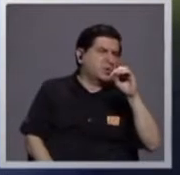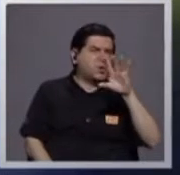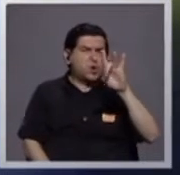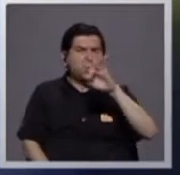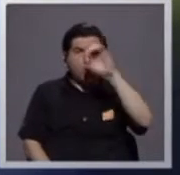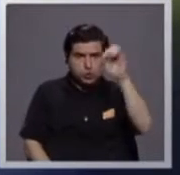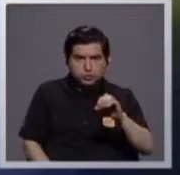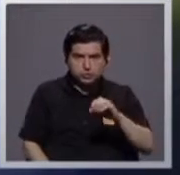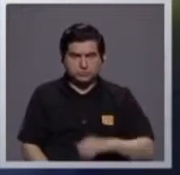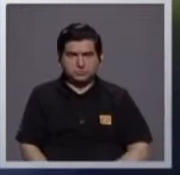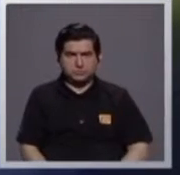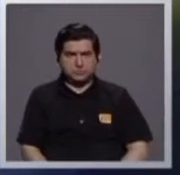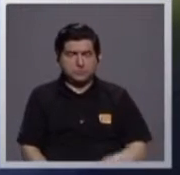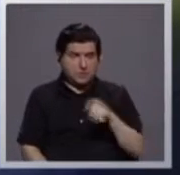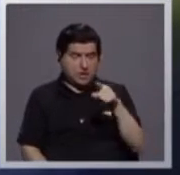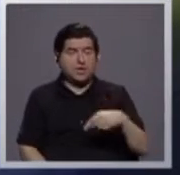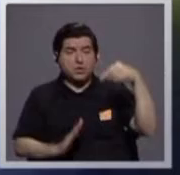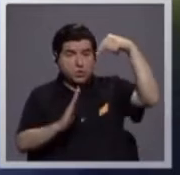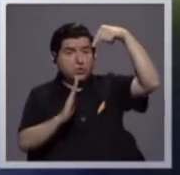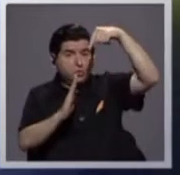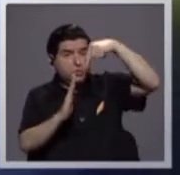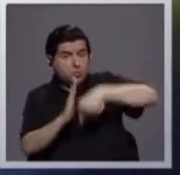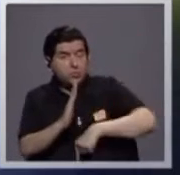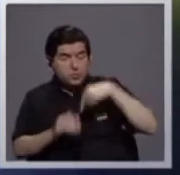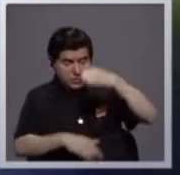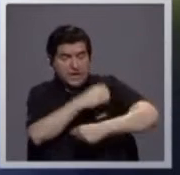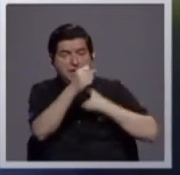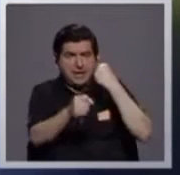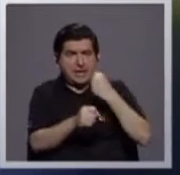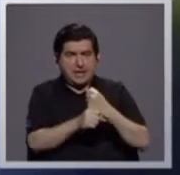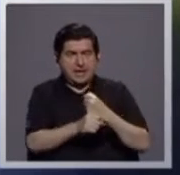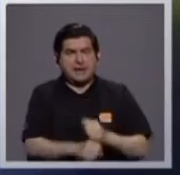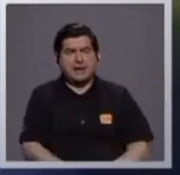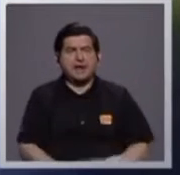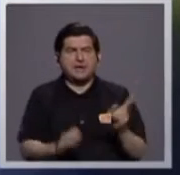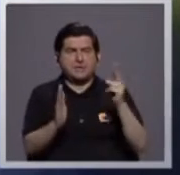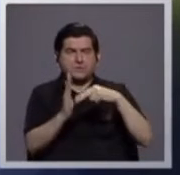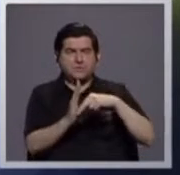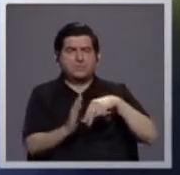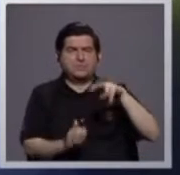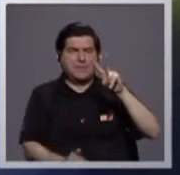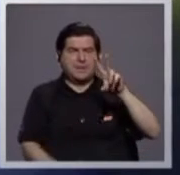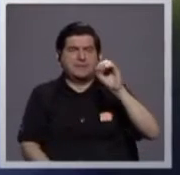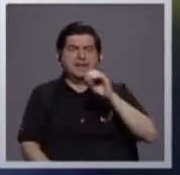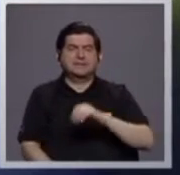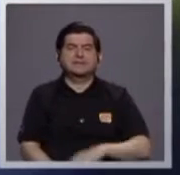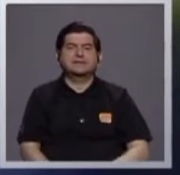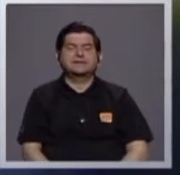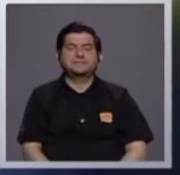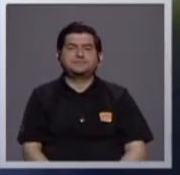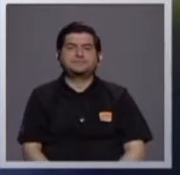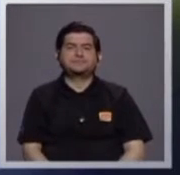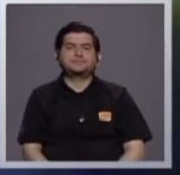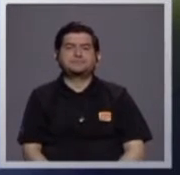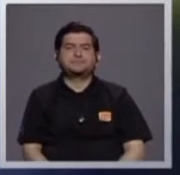7-8%, que sin duda se ha agravado en este año, en el año 2020. Lo que yo lamento